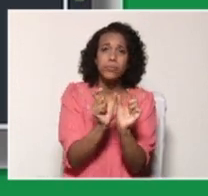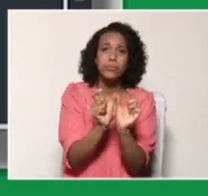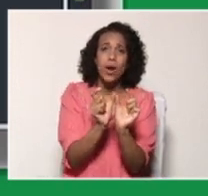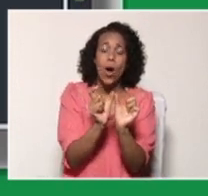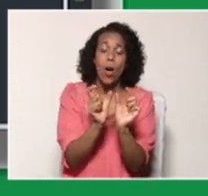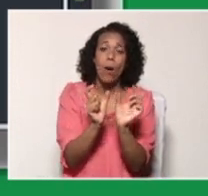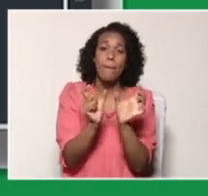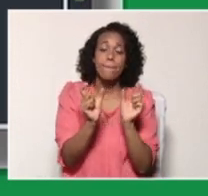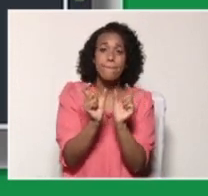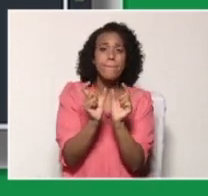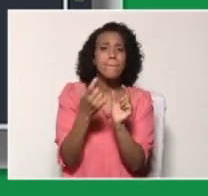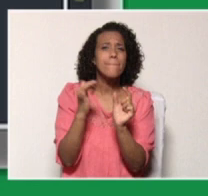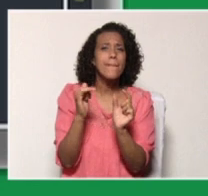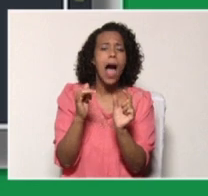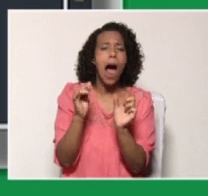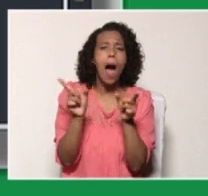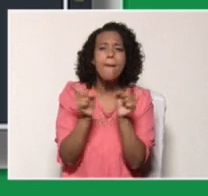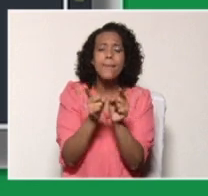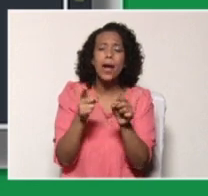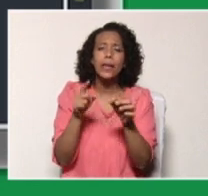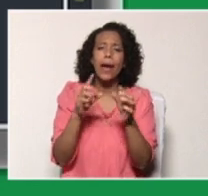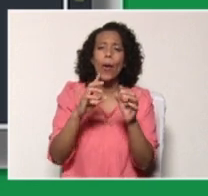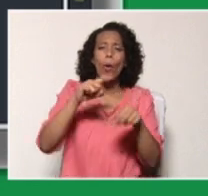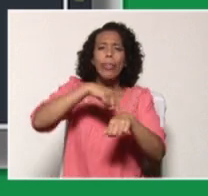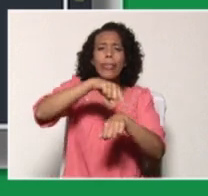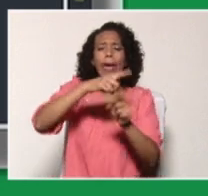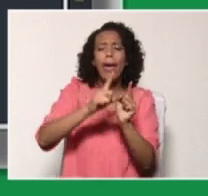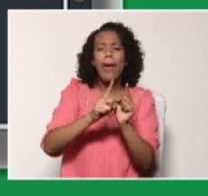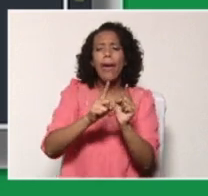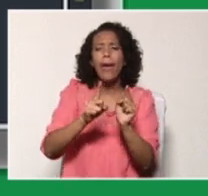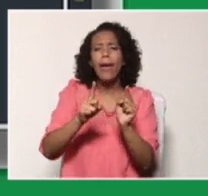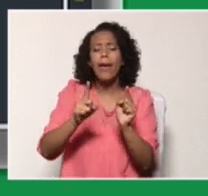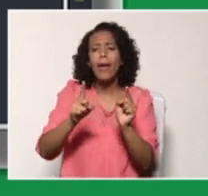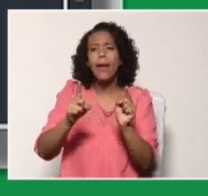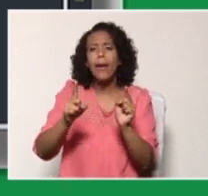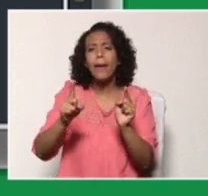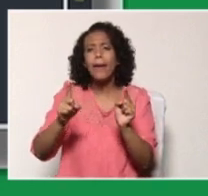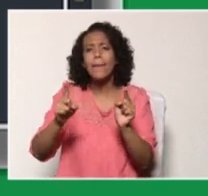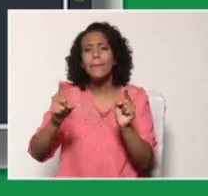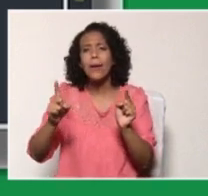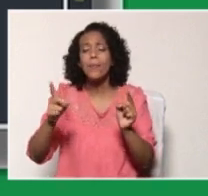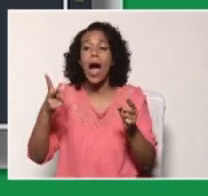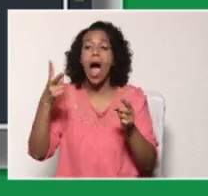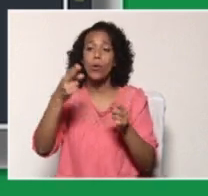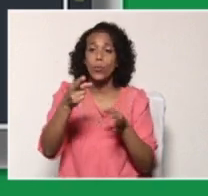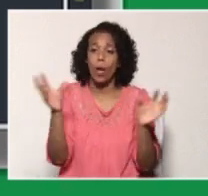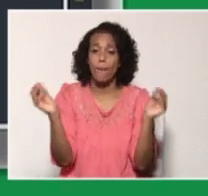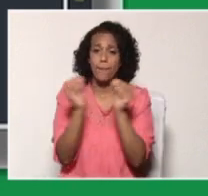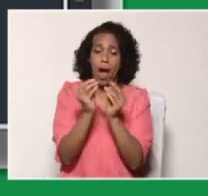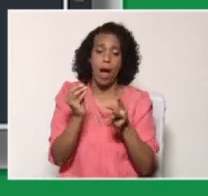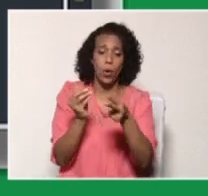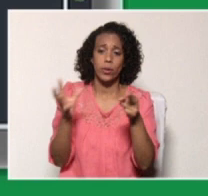pantalla principal para darle una pequeña transición a manera de que podamos editarla.